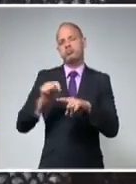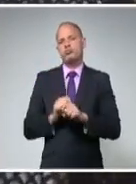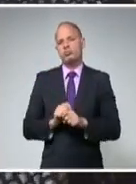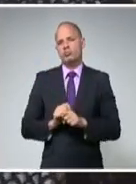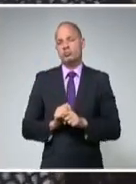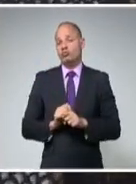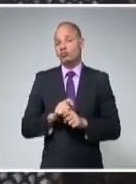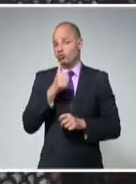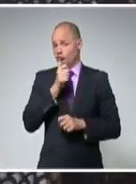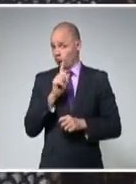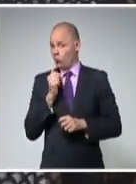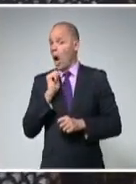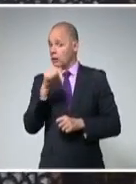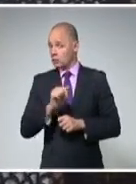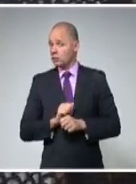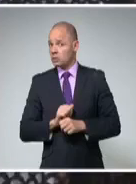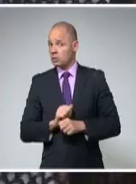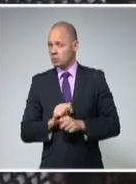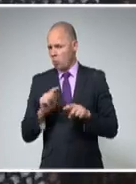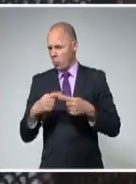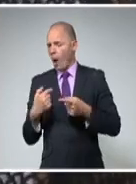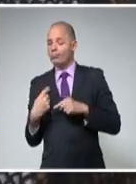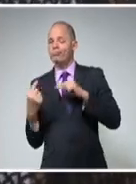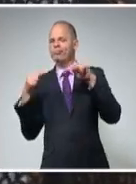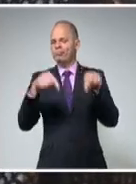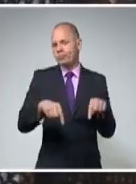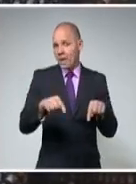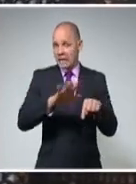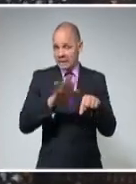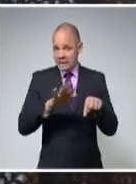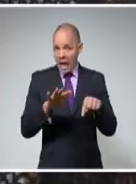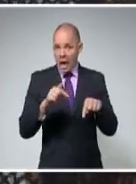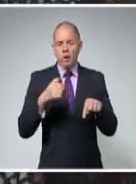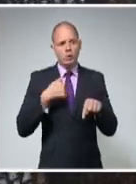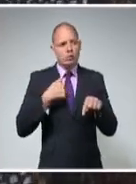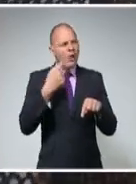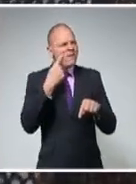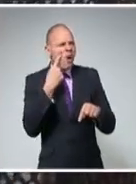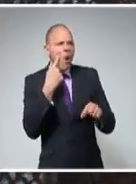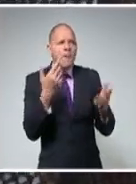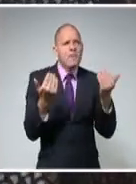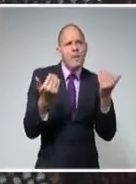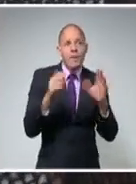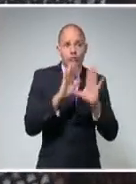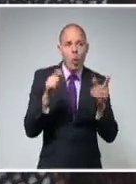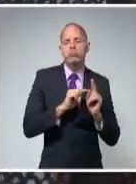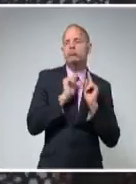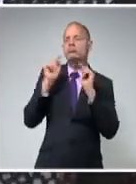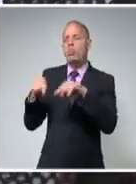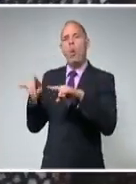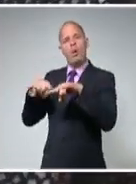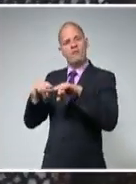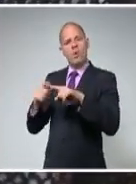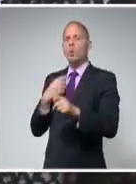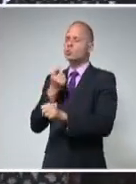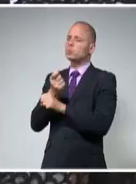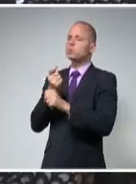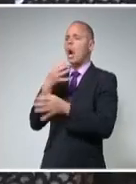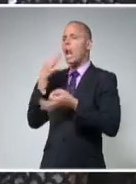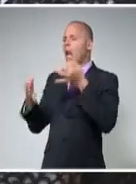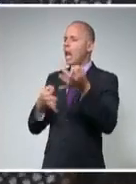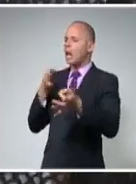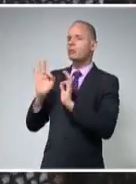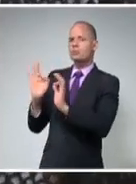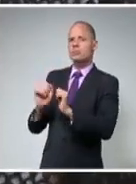aquí, primero llevarlo a todo el claustro universitario, a toda la comunidad universitaria, poder expresar todo lo que